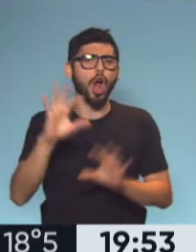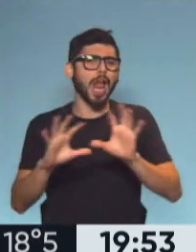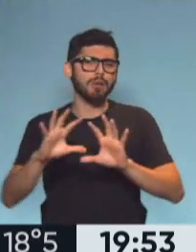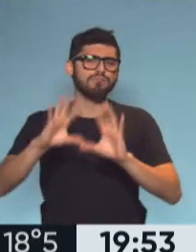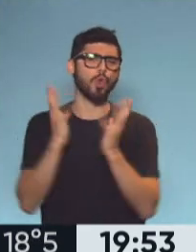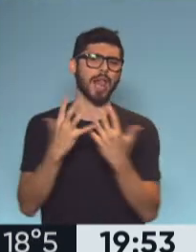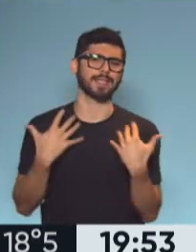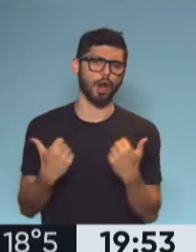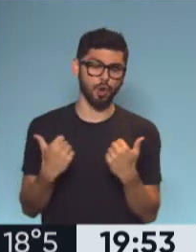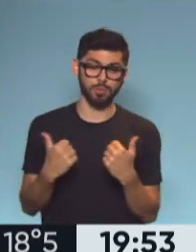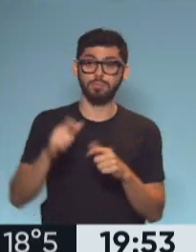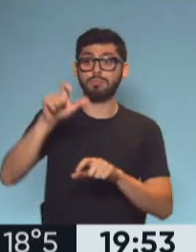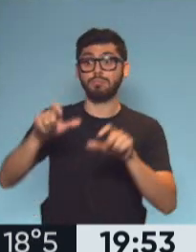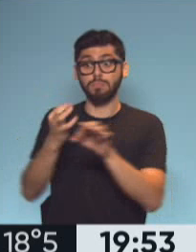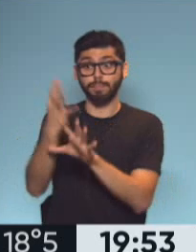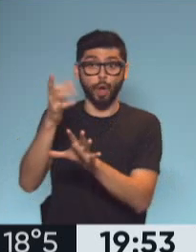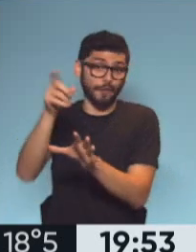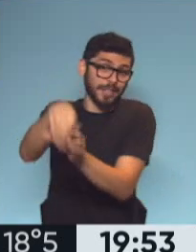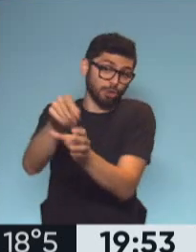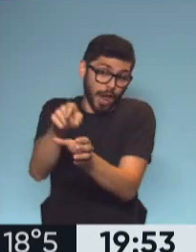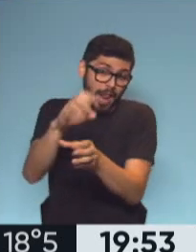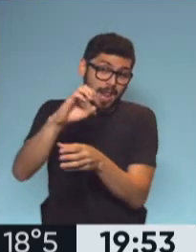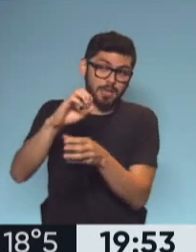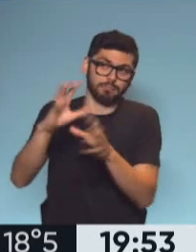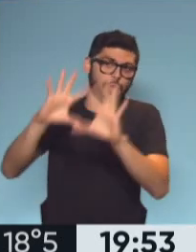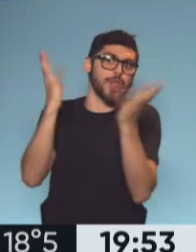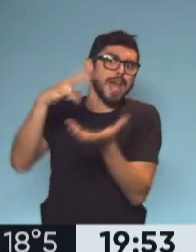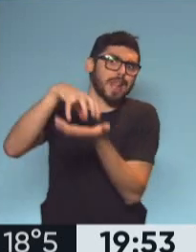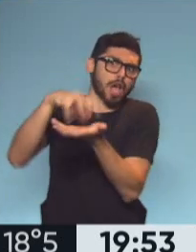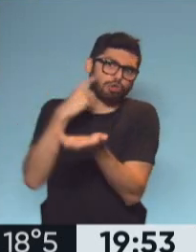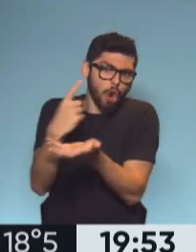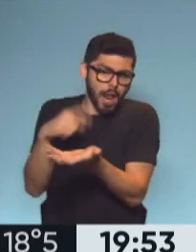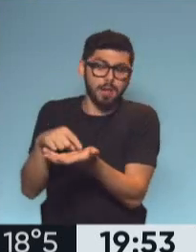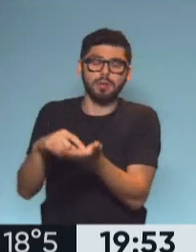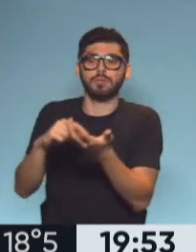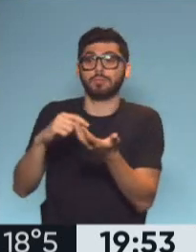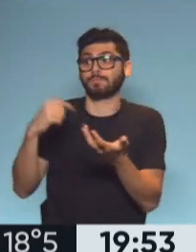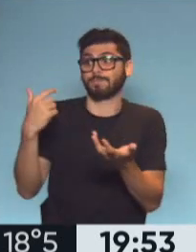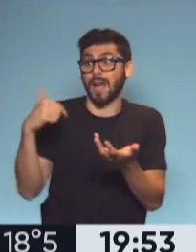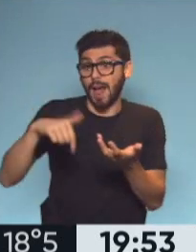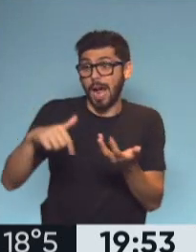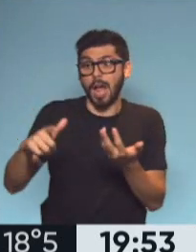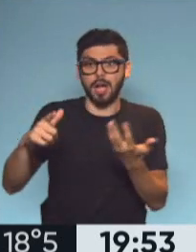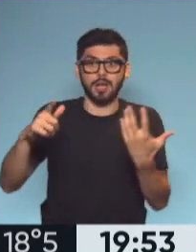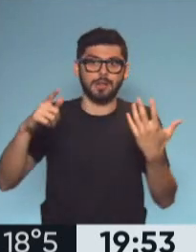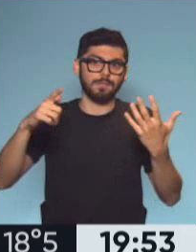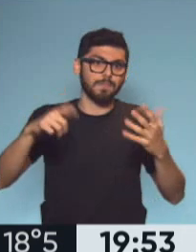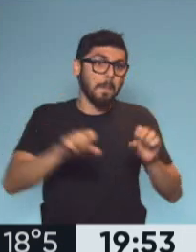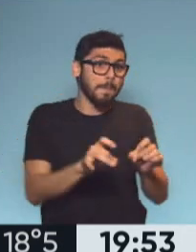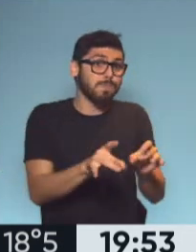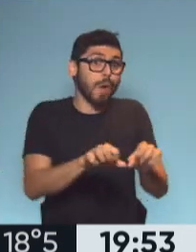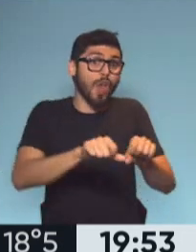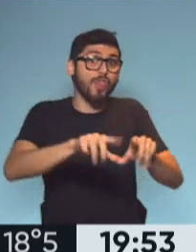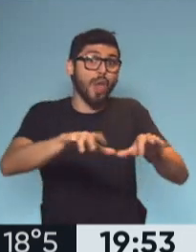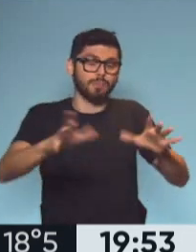la Salud, expertos de este organismo internacional que cobró protagonismo con esta